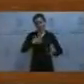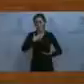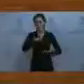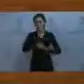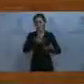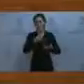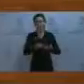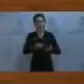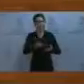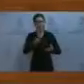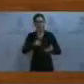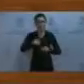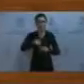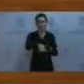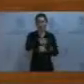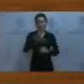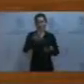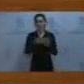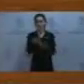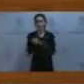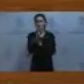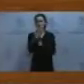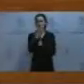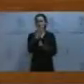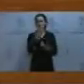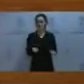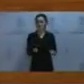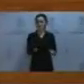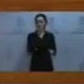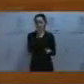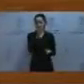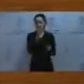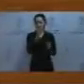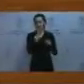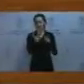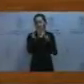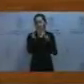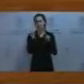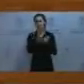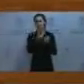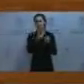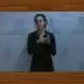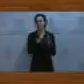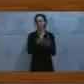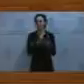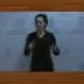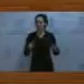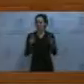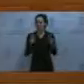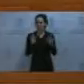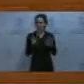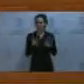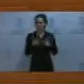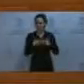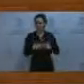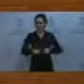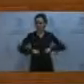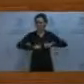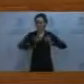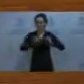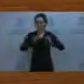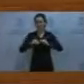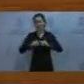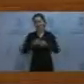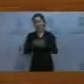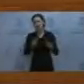broma. Que entre otras cosas decía que este año, 2016, solo de suelo industrial se iban a vender 17 millones. ¿Saben